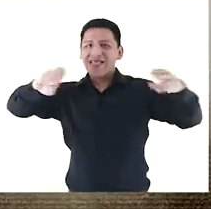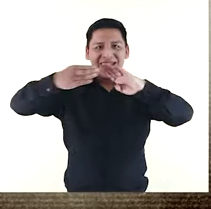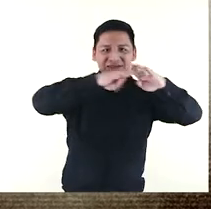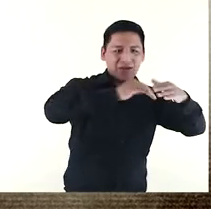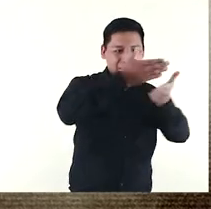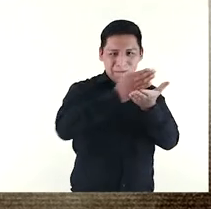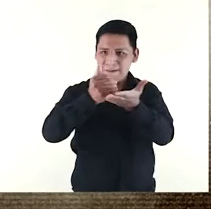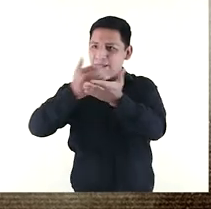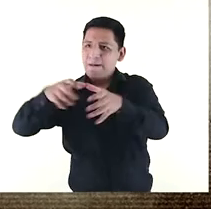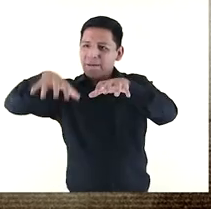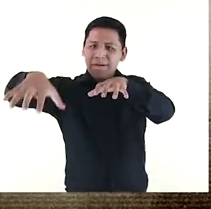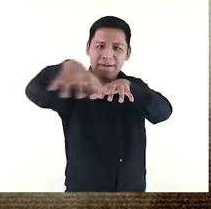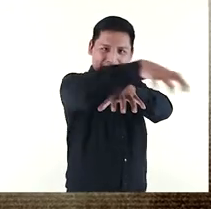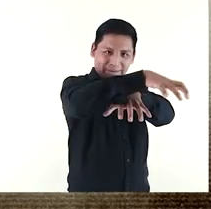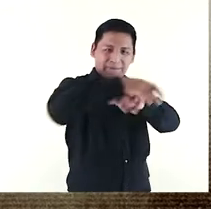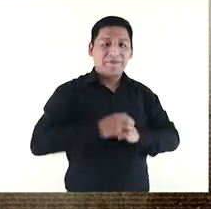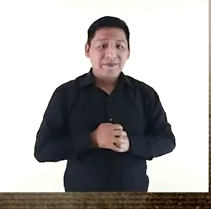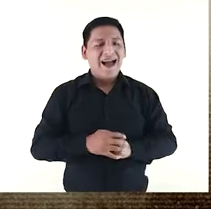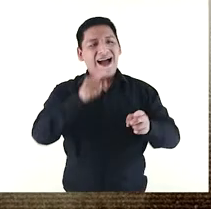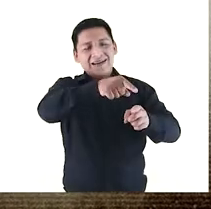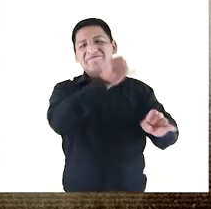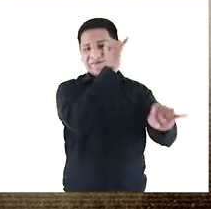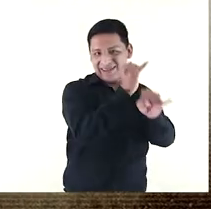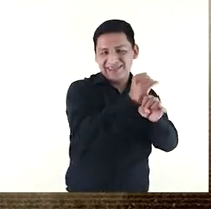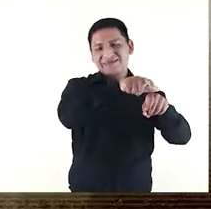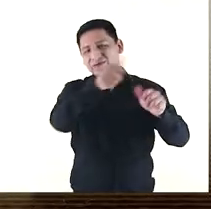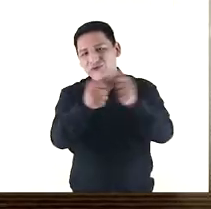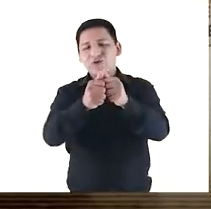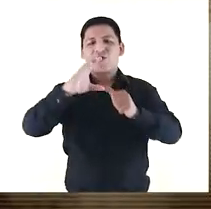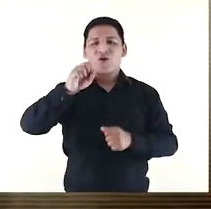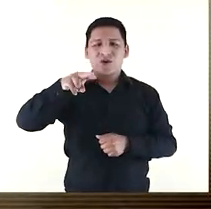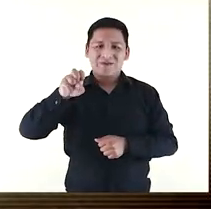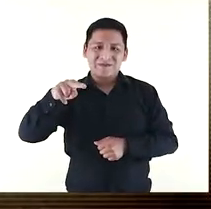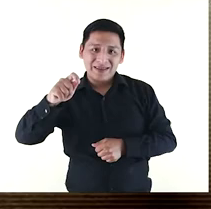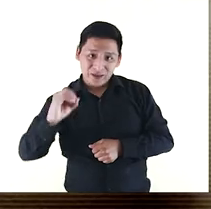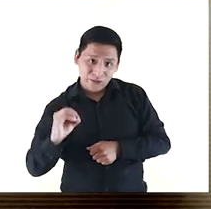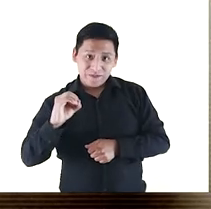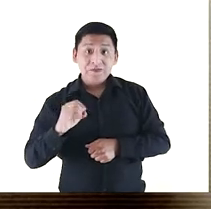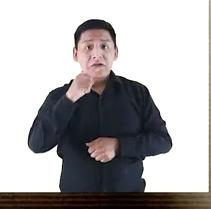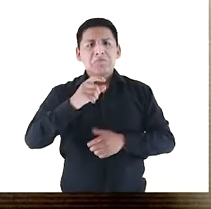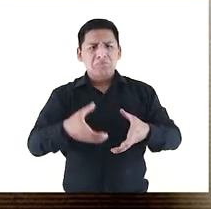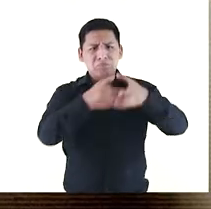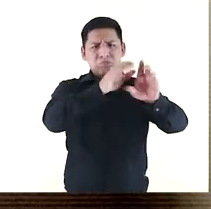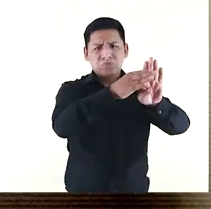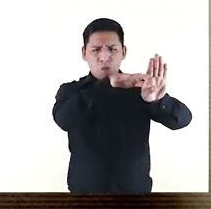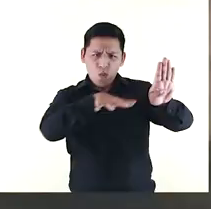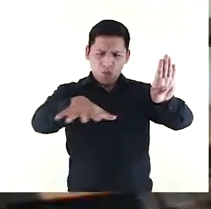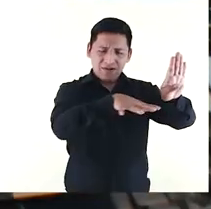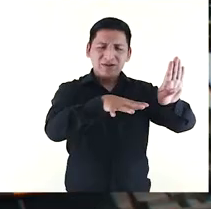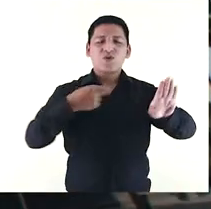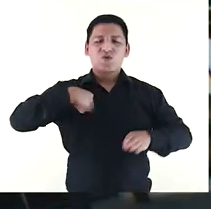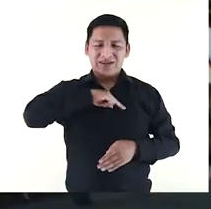que la ciudad se dividió desde su fundación. Allí hicieron iglesia y convento, con diferentes claustros al que pusieron por